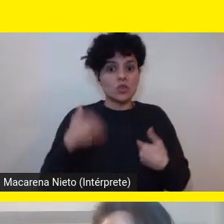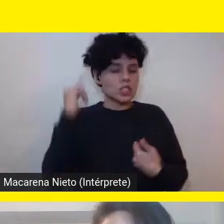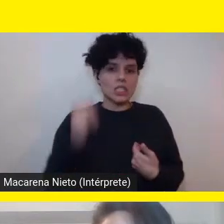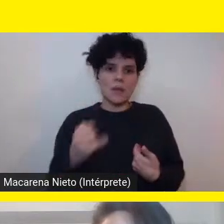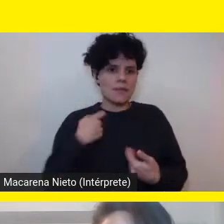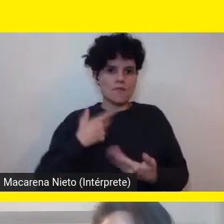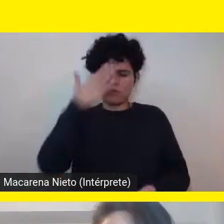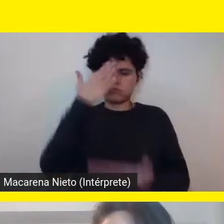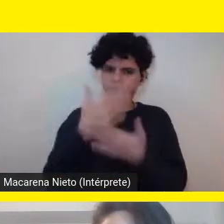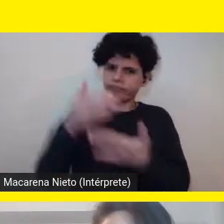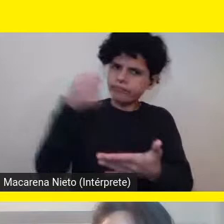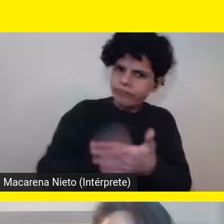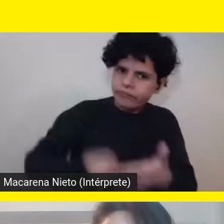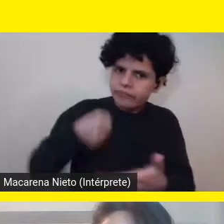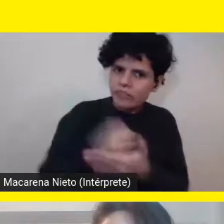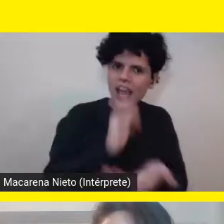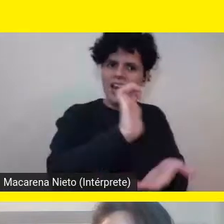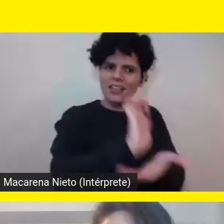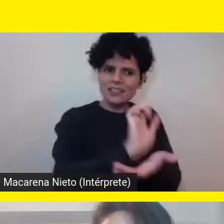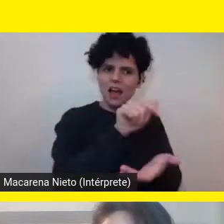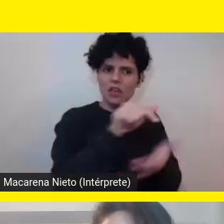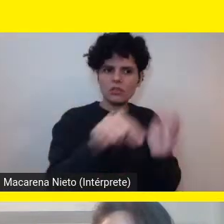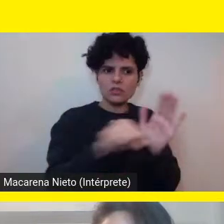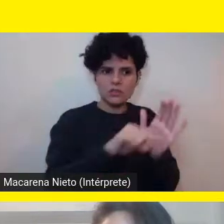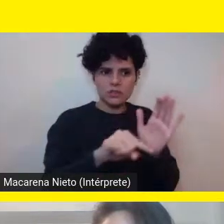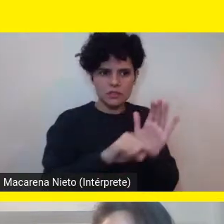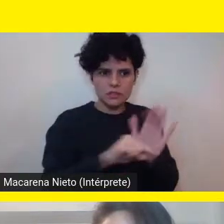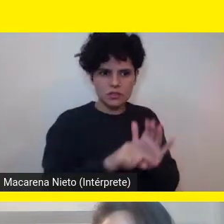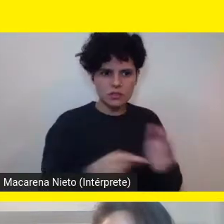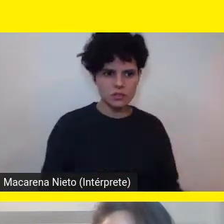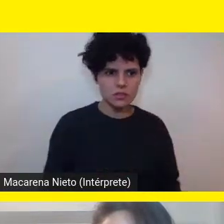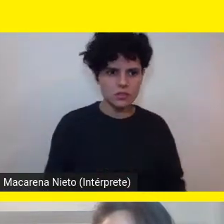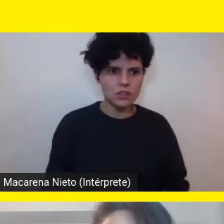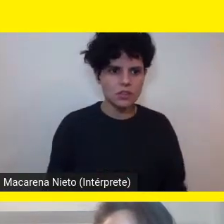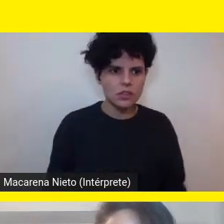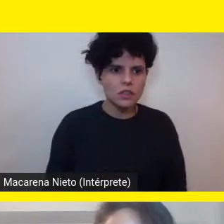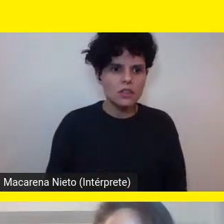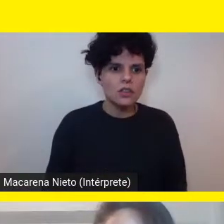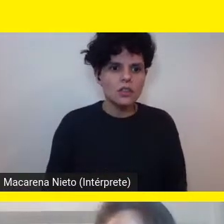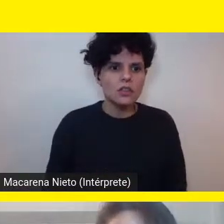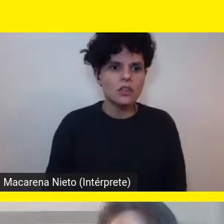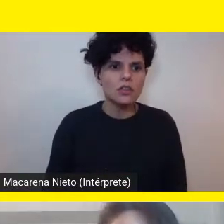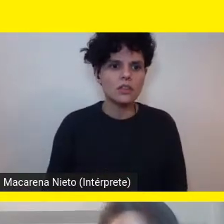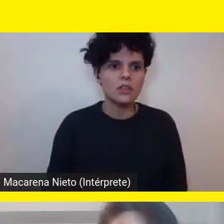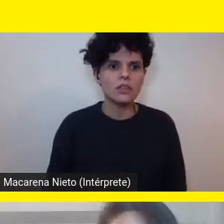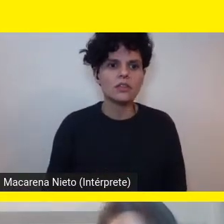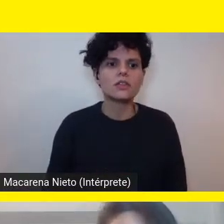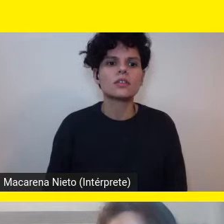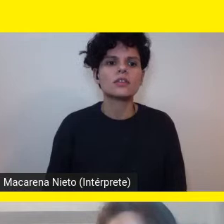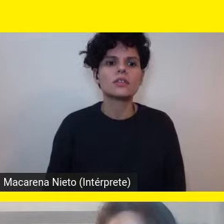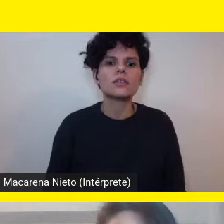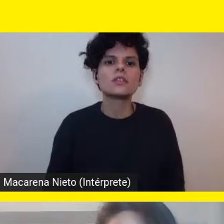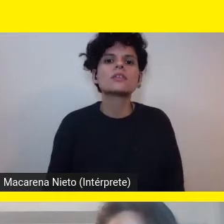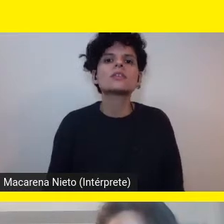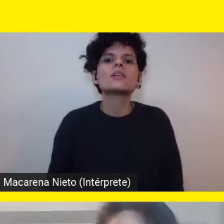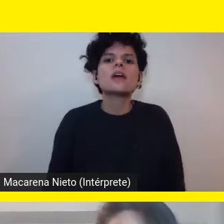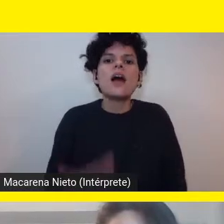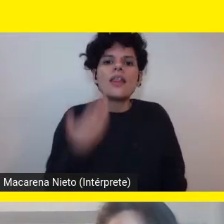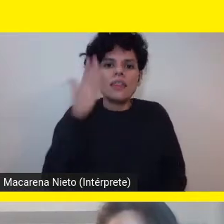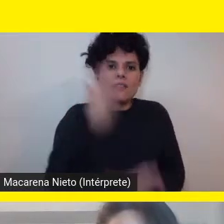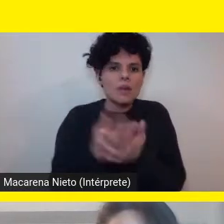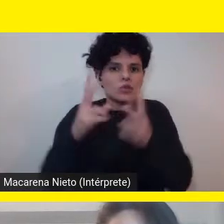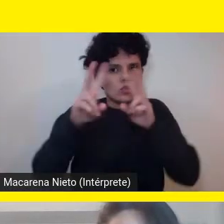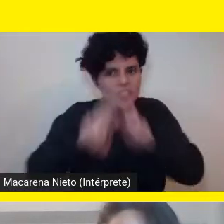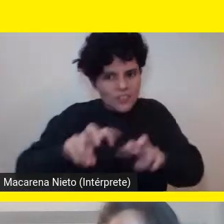de Estado y tenemos que seguir luchando para que no se siga perpetuando esta impunidad. Hay que hacer investigaciones, hay que publicar,